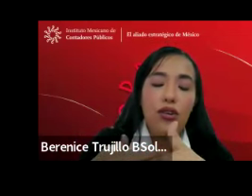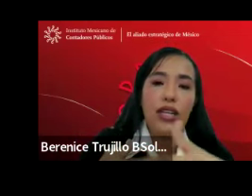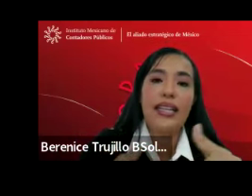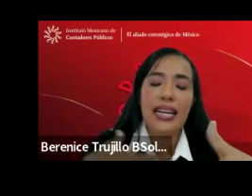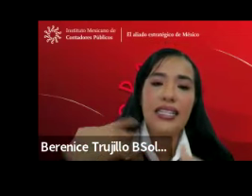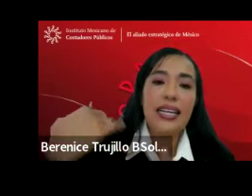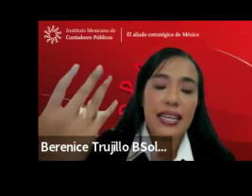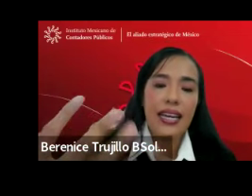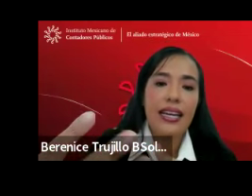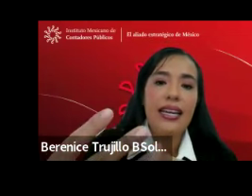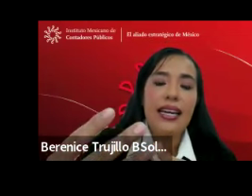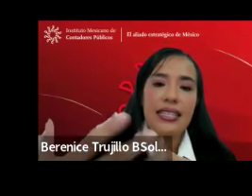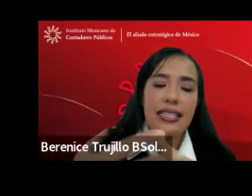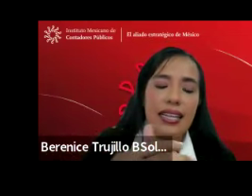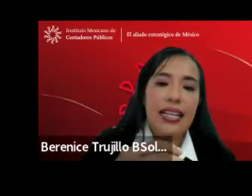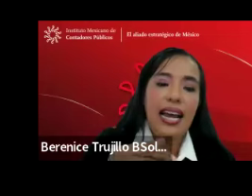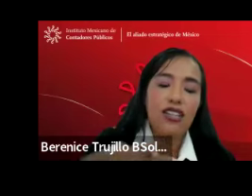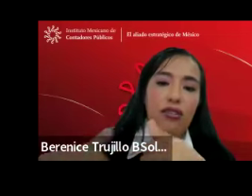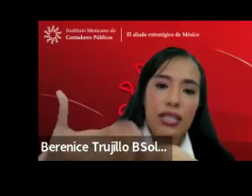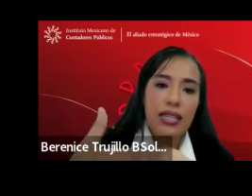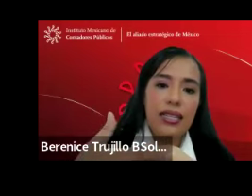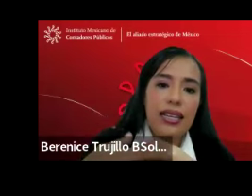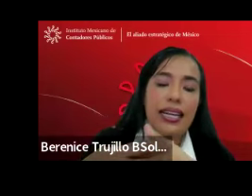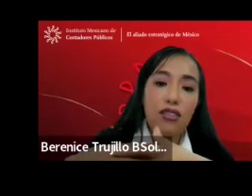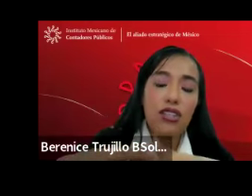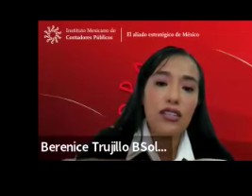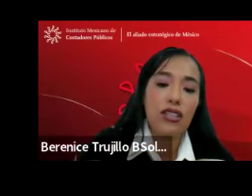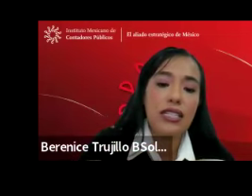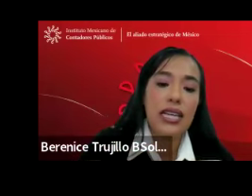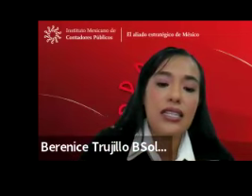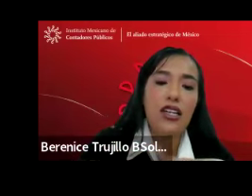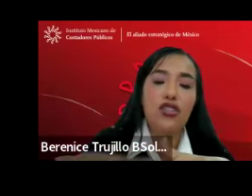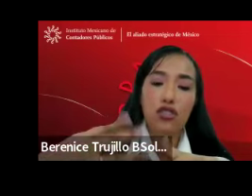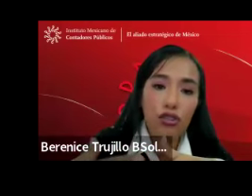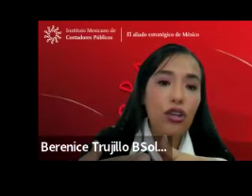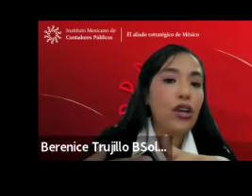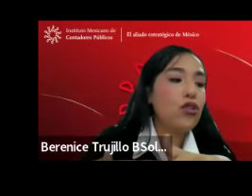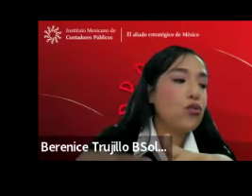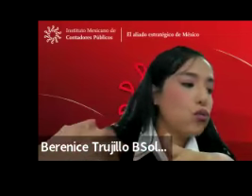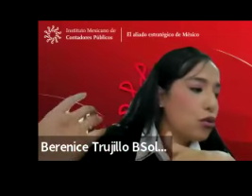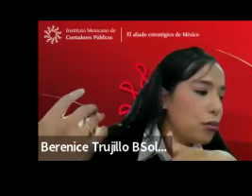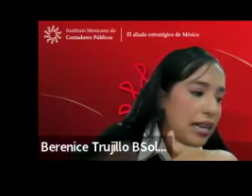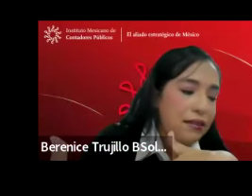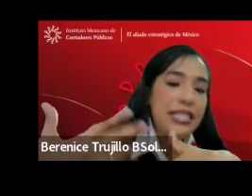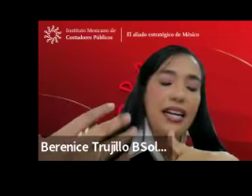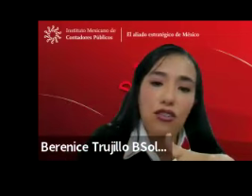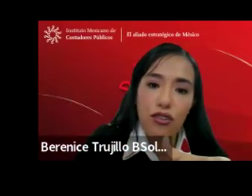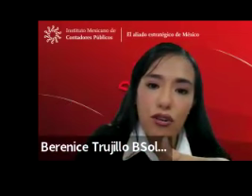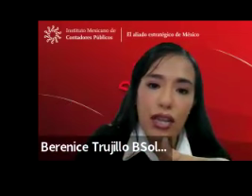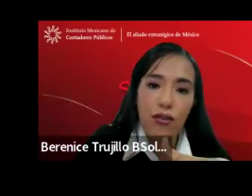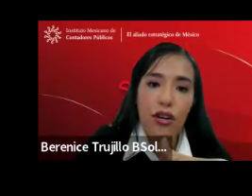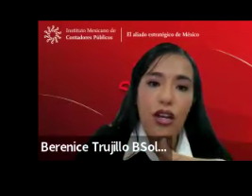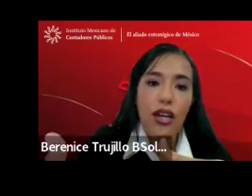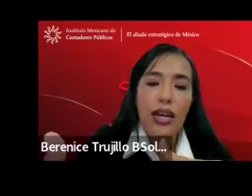lo tanto, detrás de ella existen accionistas. Esos accionistas son tu